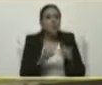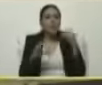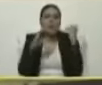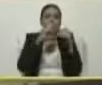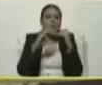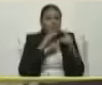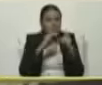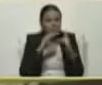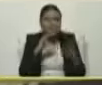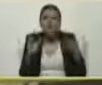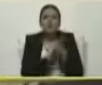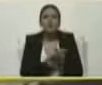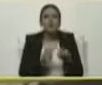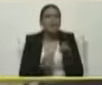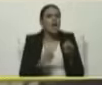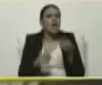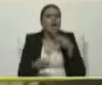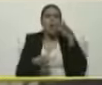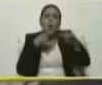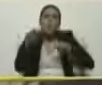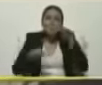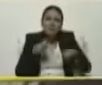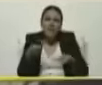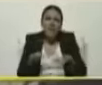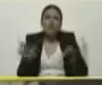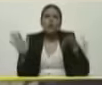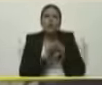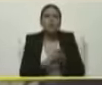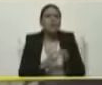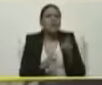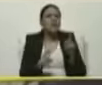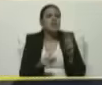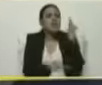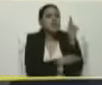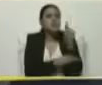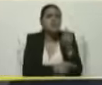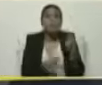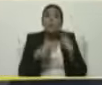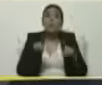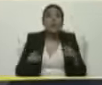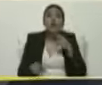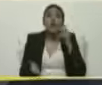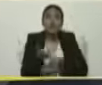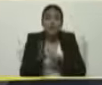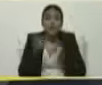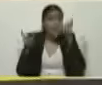Comentarios, insultos. Pero es una granja.